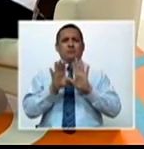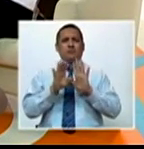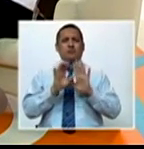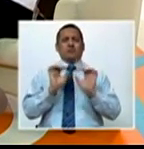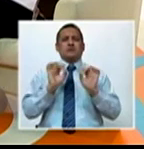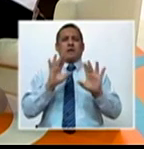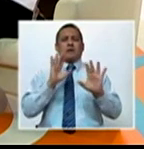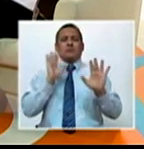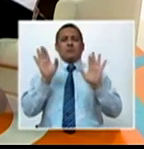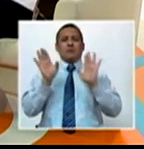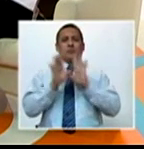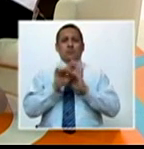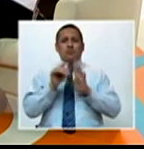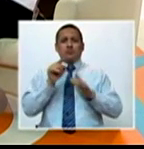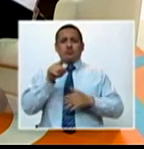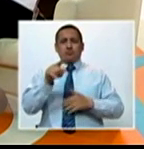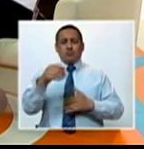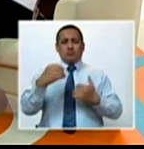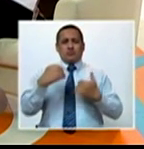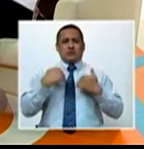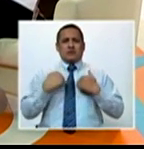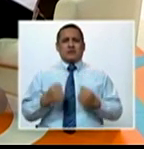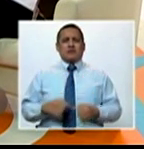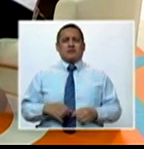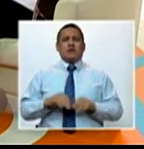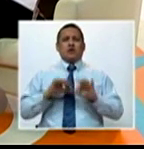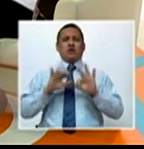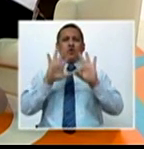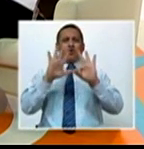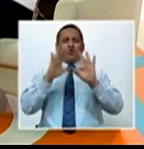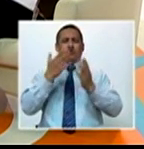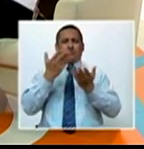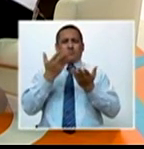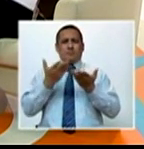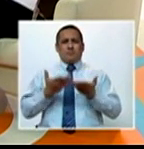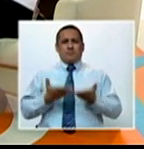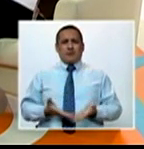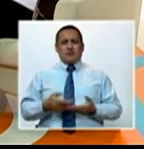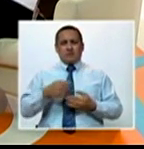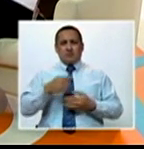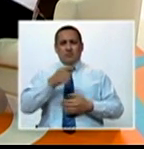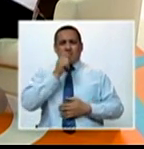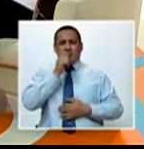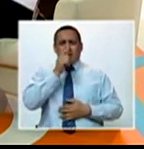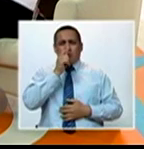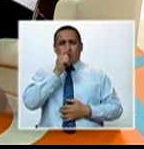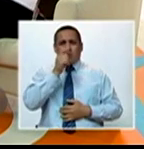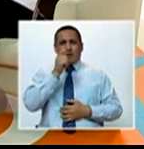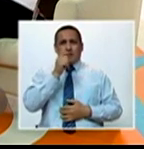ejemplo, si tú tienes por encima de 8 gramos de marihuana,